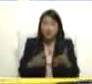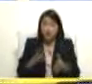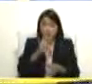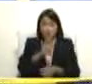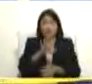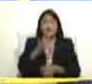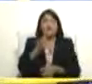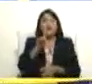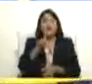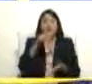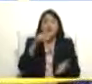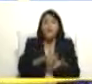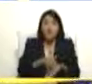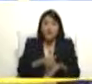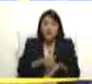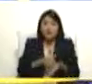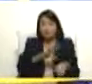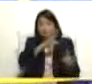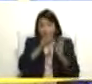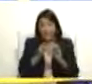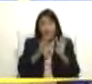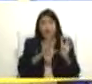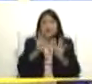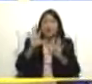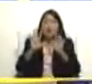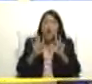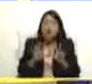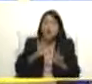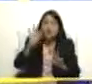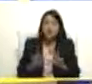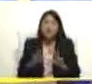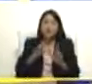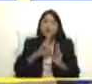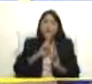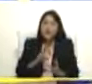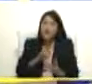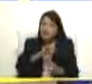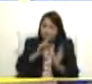10.431.000 con el 98% de la transmisión.